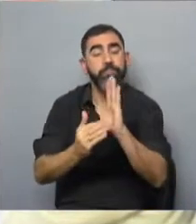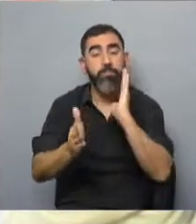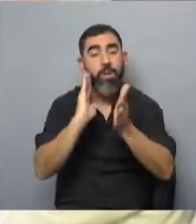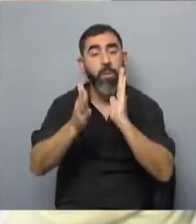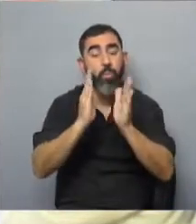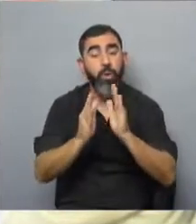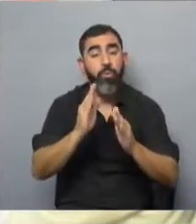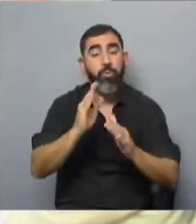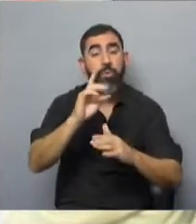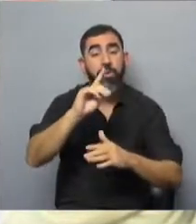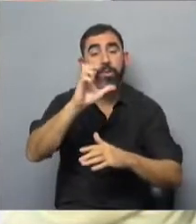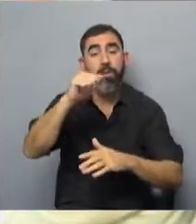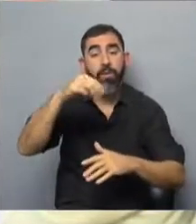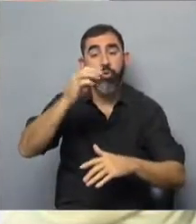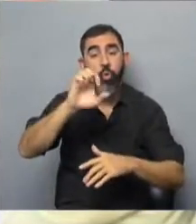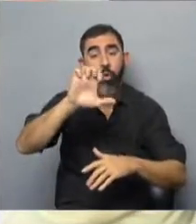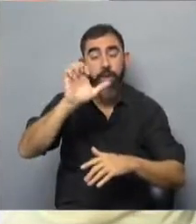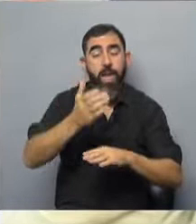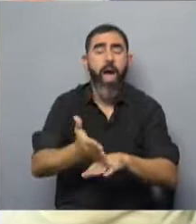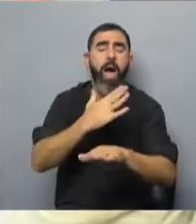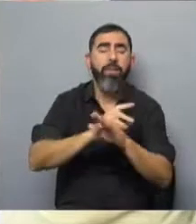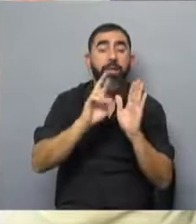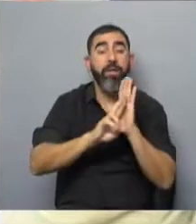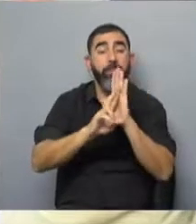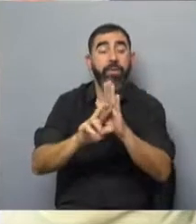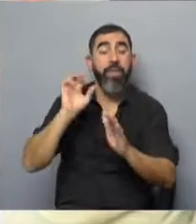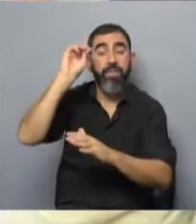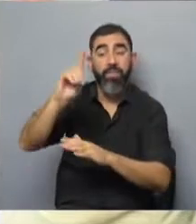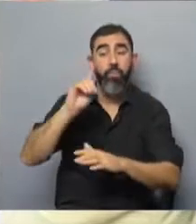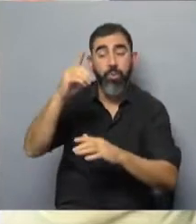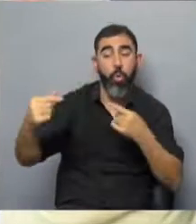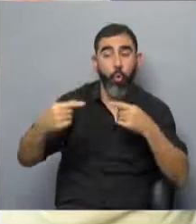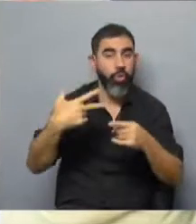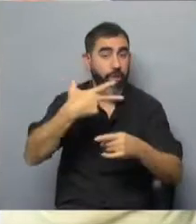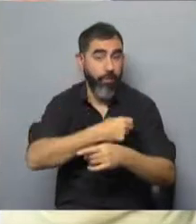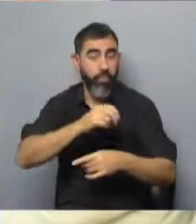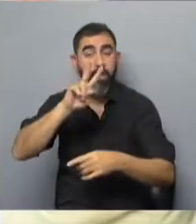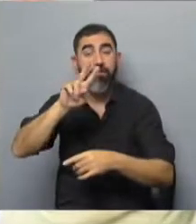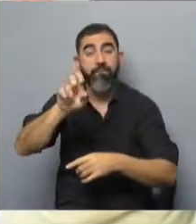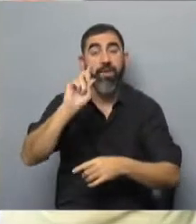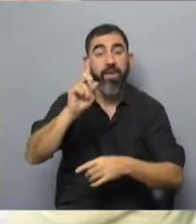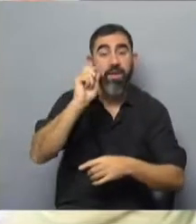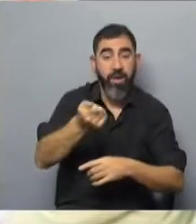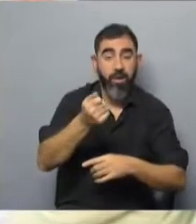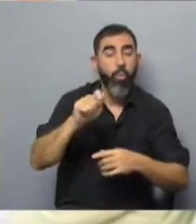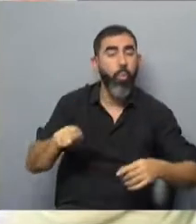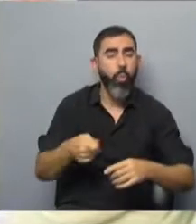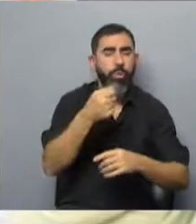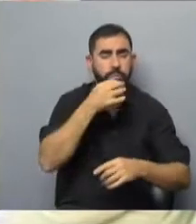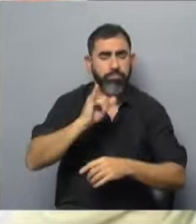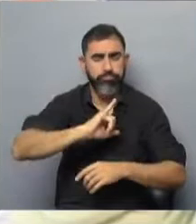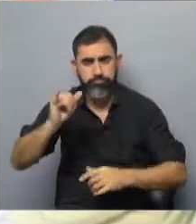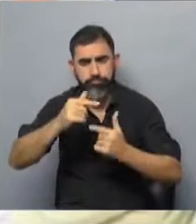abogado Maximiliano Dentone, que en su momento representó al diputado antivacunas César Vega en un juicio por